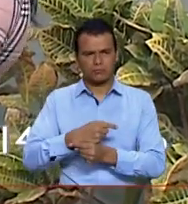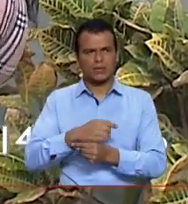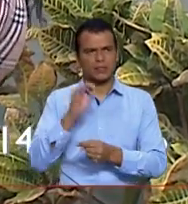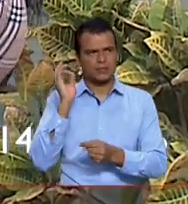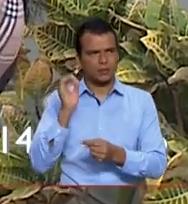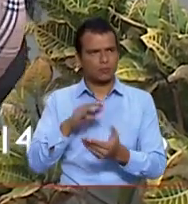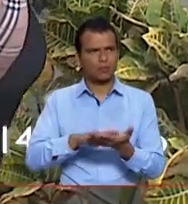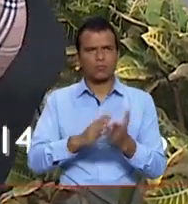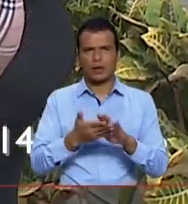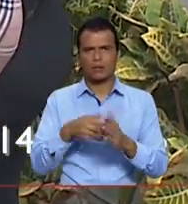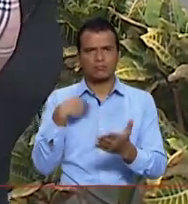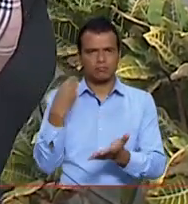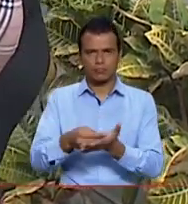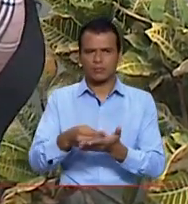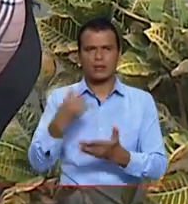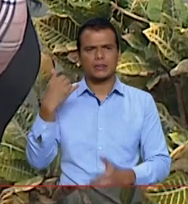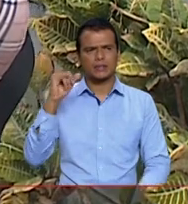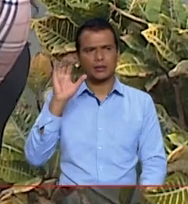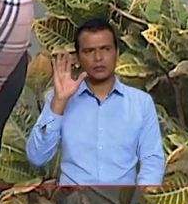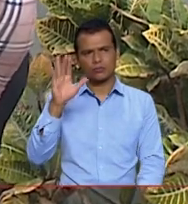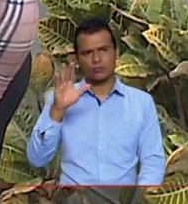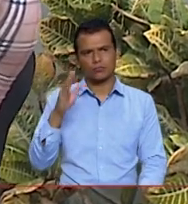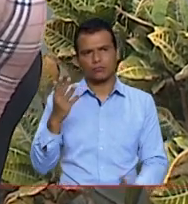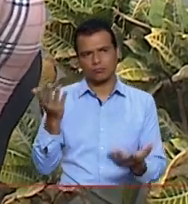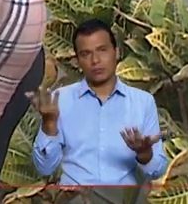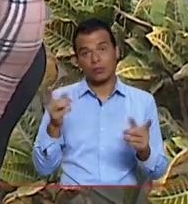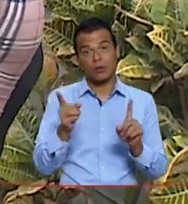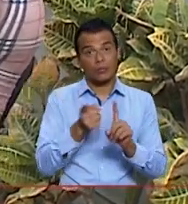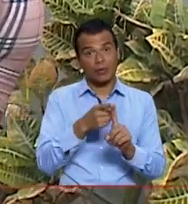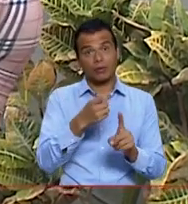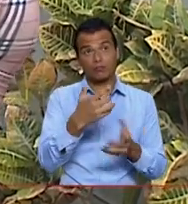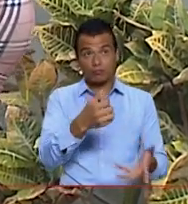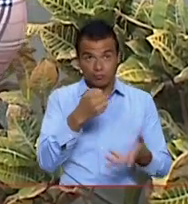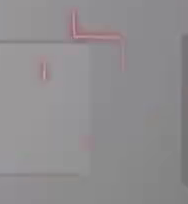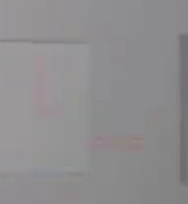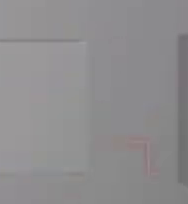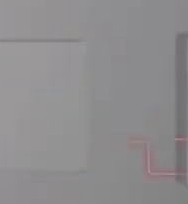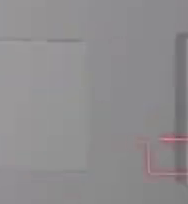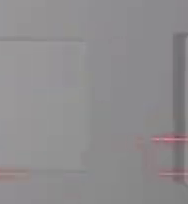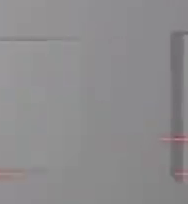cumplir con esos compromisos. Preliminarmente, por supuesto, si se dan los recaudos.